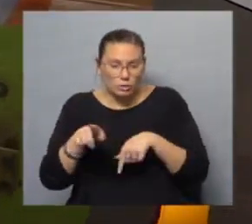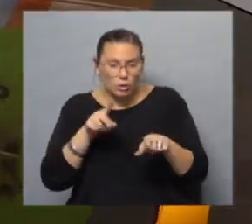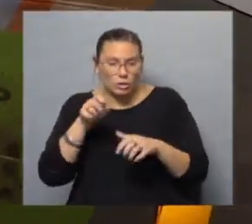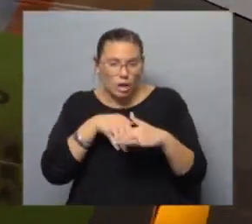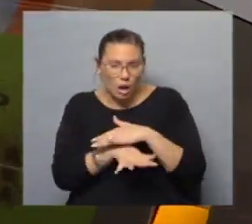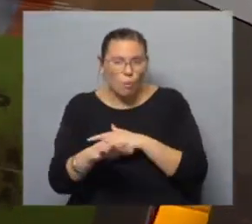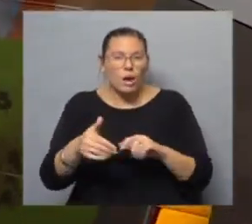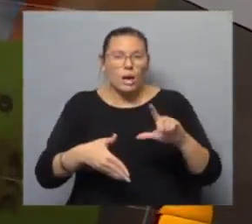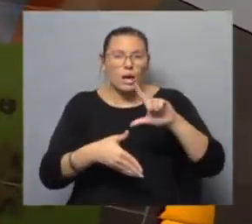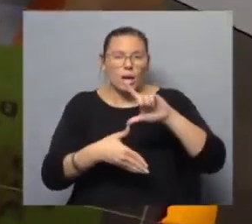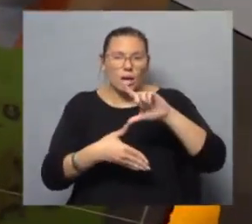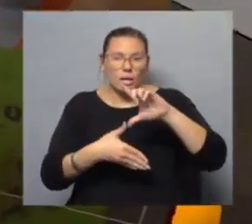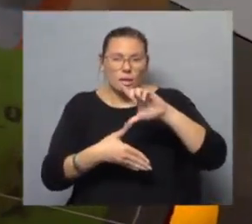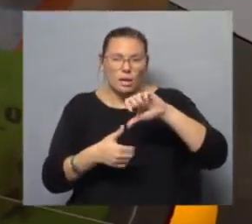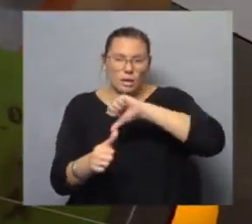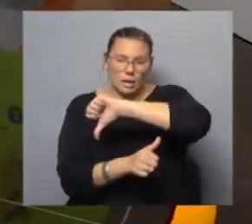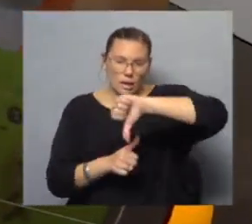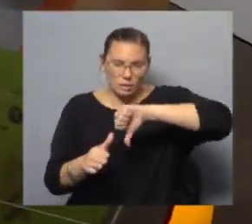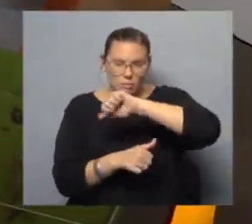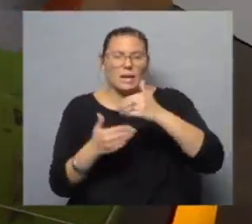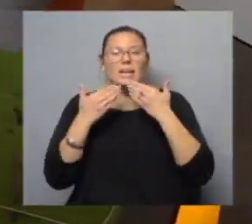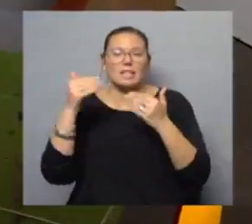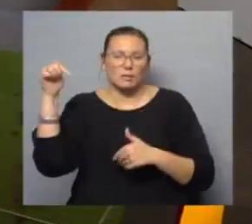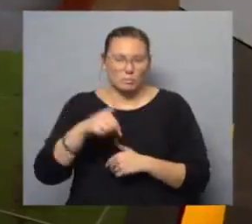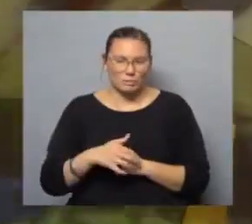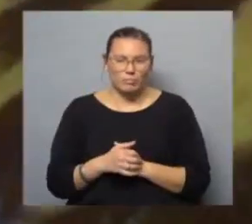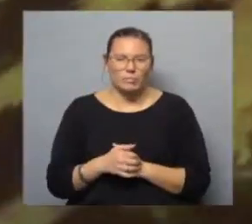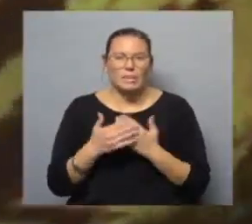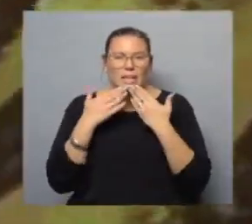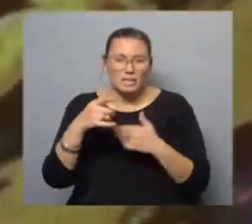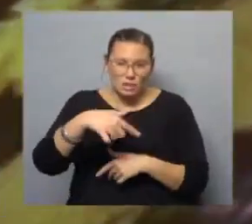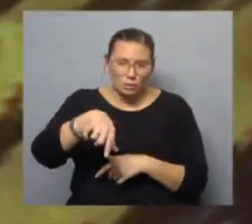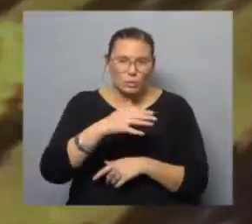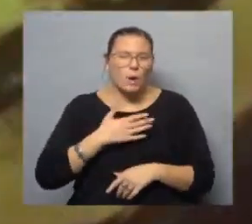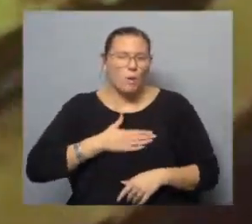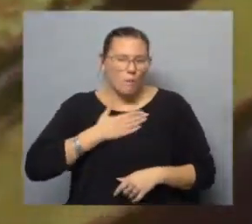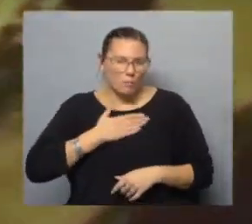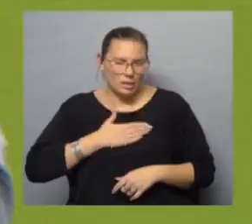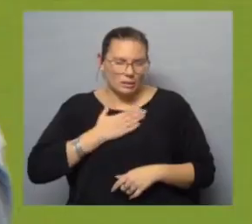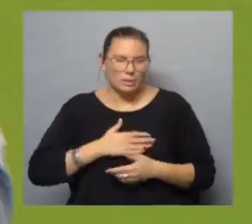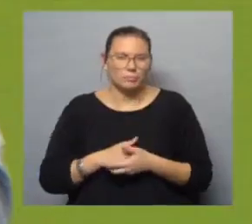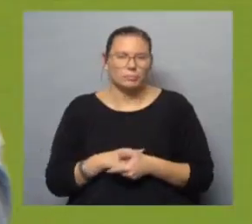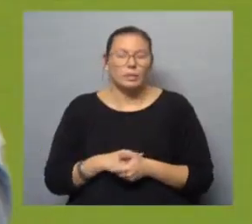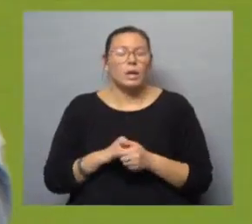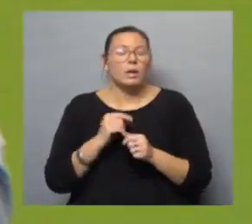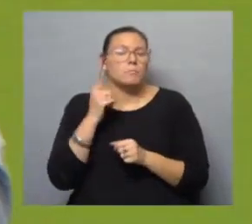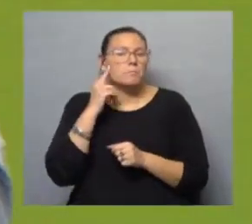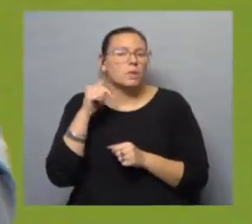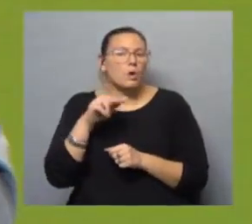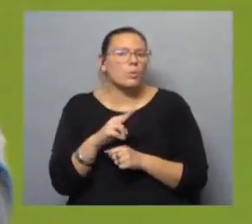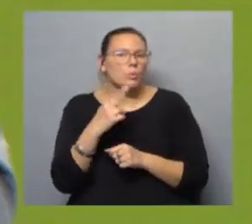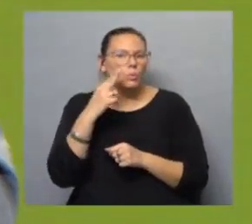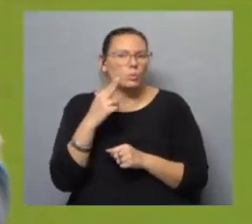América Latina y el Caribe del Ceregas. Alberto, gracias por acompañarnos. No, gracias a ustedes, un gusto para mí estar acá hoy. ¿Podemos pensar que Uruguay tiene